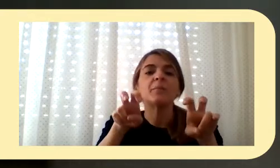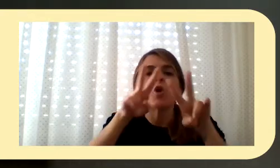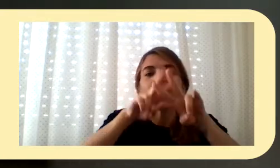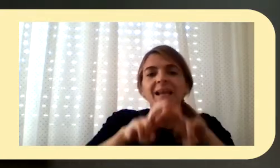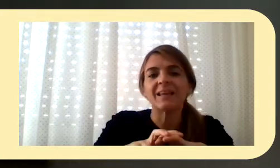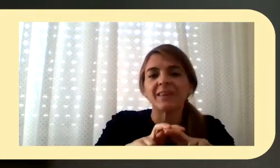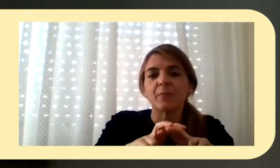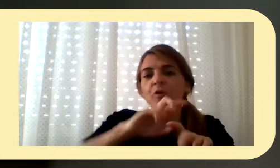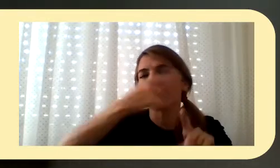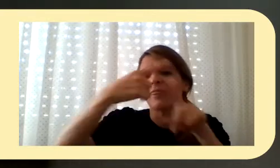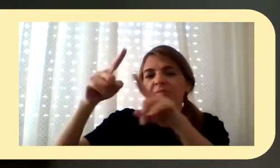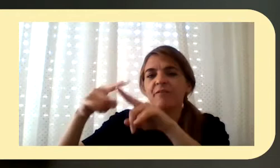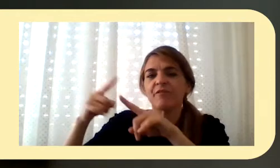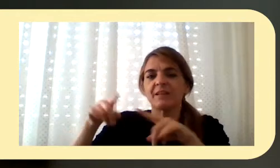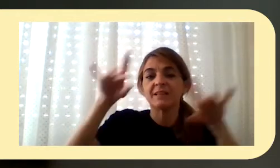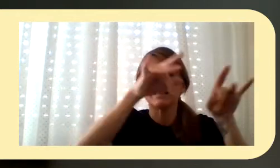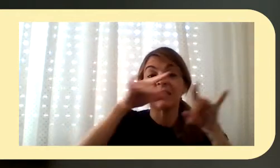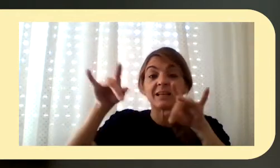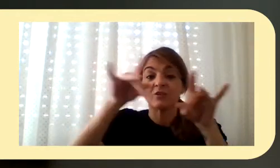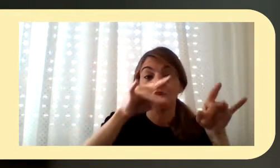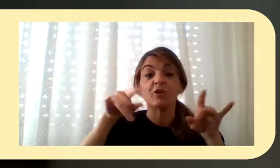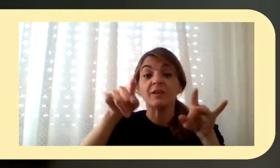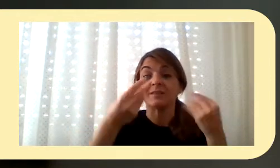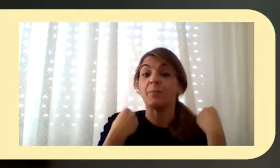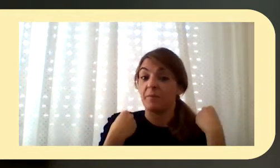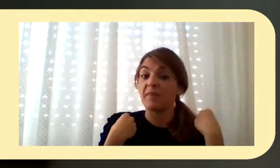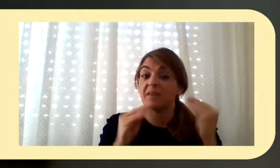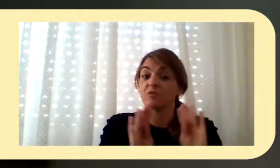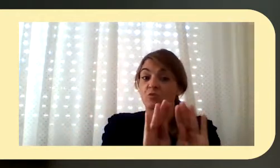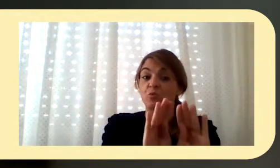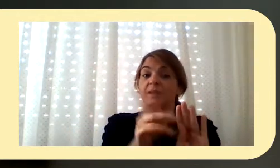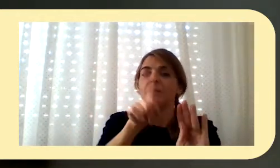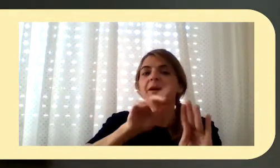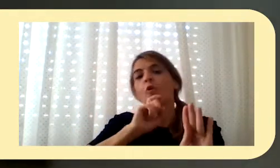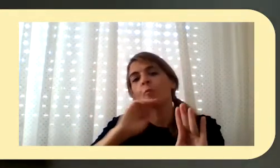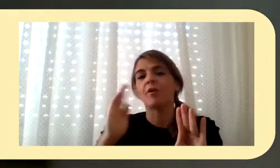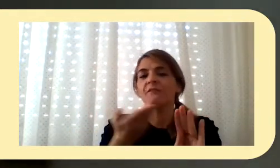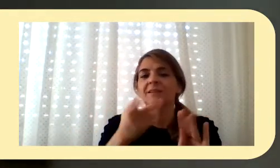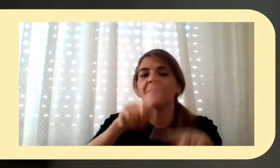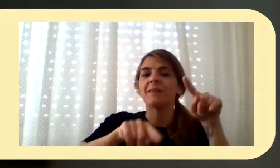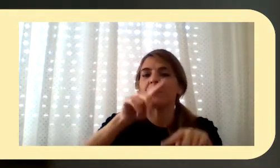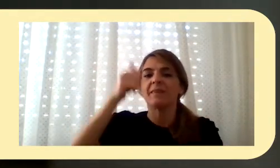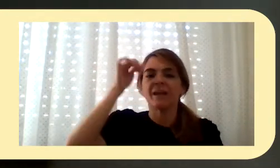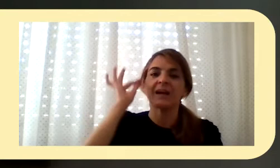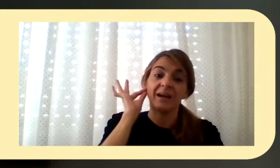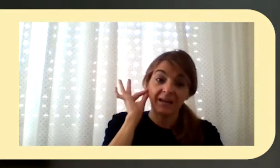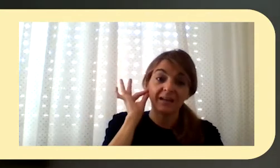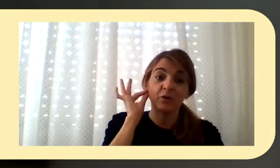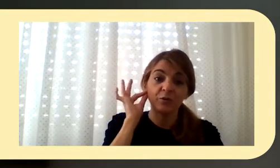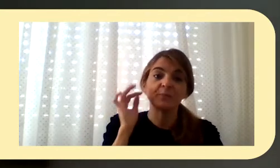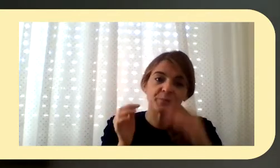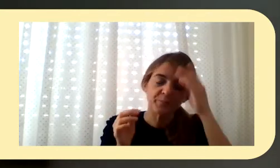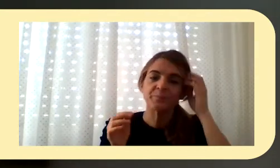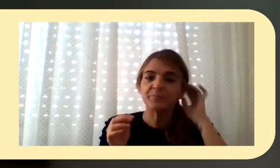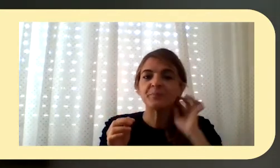territorios las vivencias en torno a la salud de las mujeres y cómo los determinantes de género afectaban a su salud.